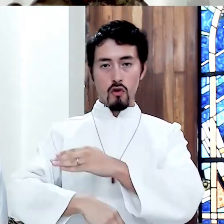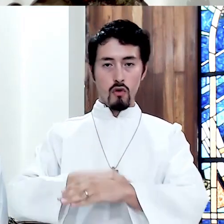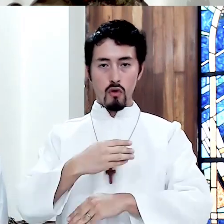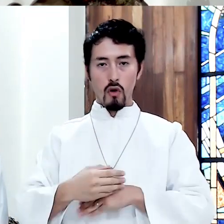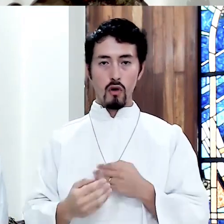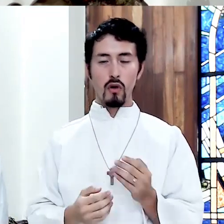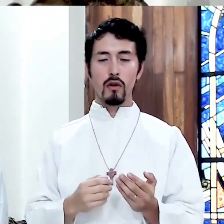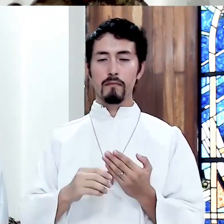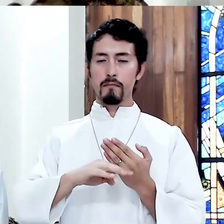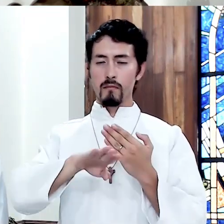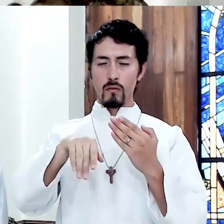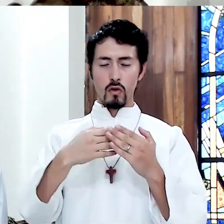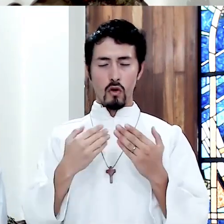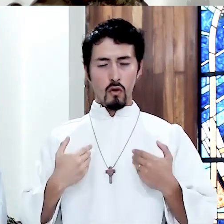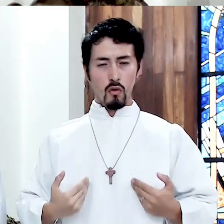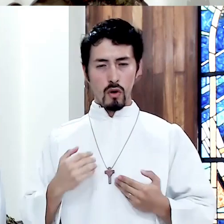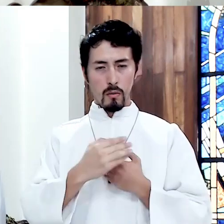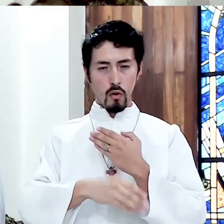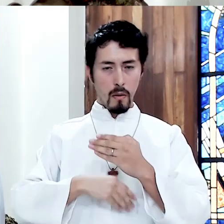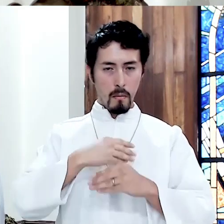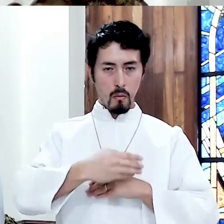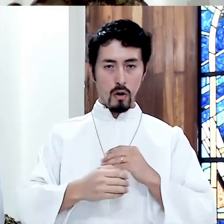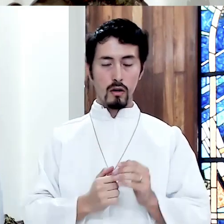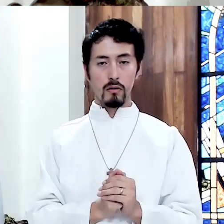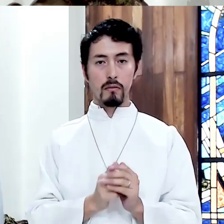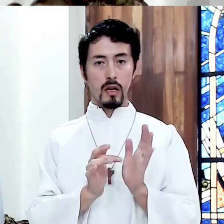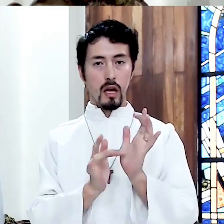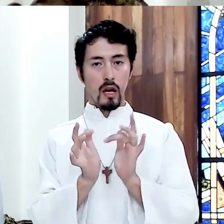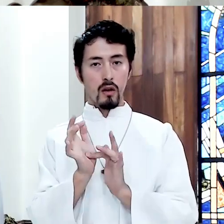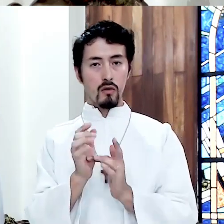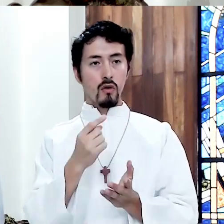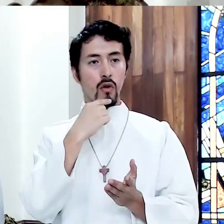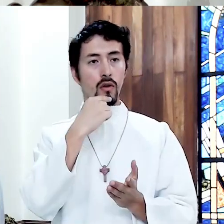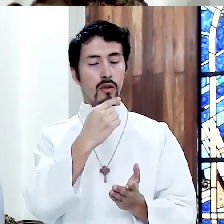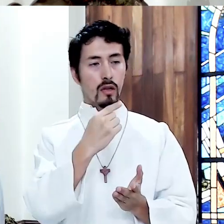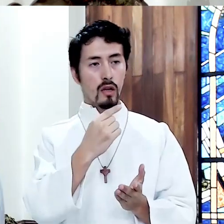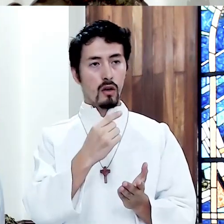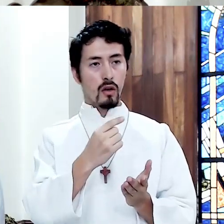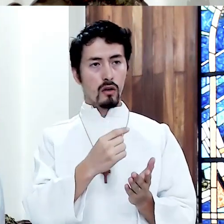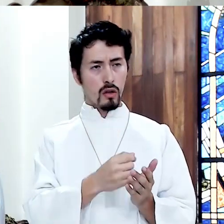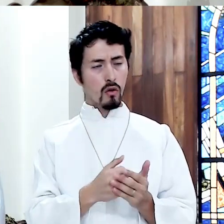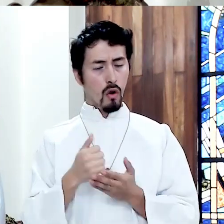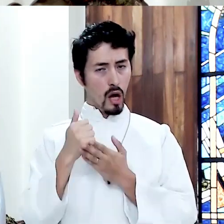sudario. Jesús les dijo, desátenlo para que pueda andar.